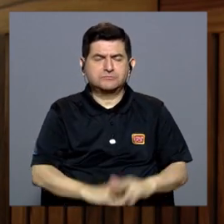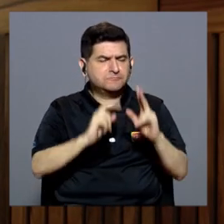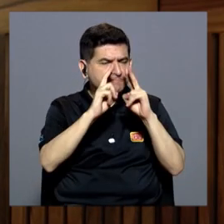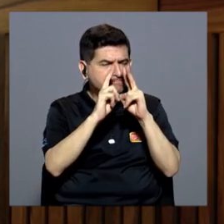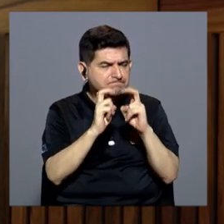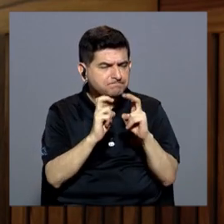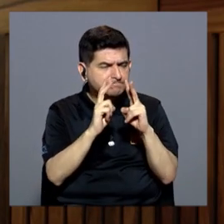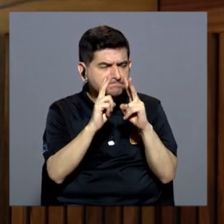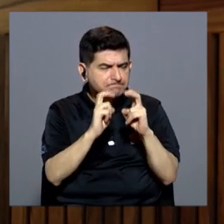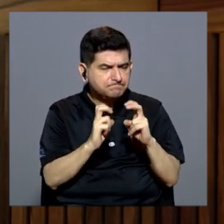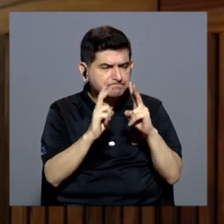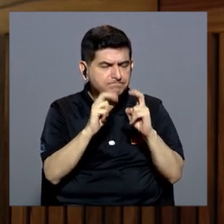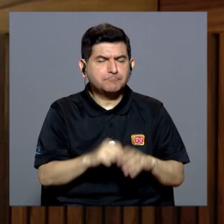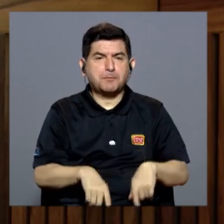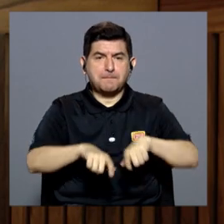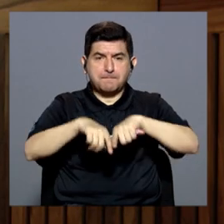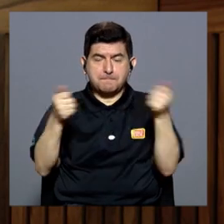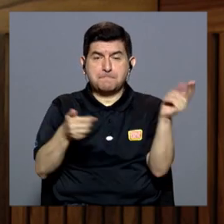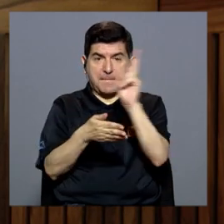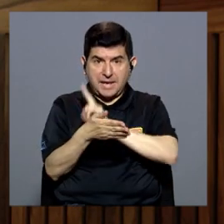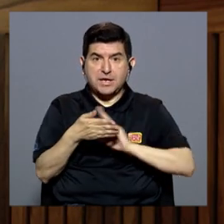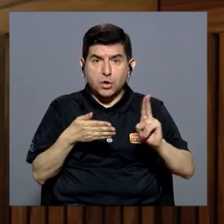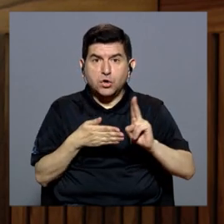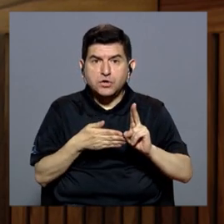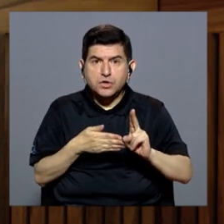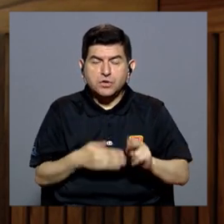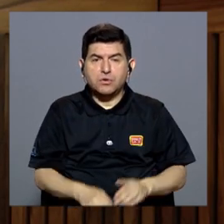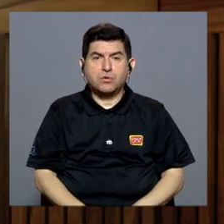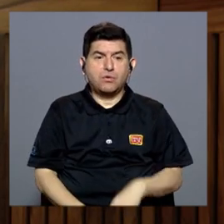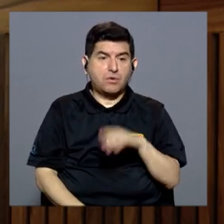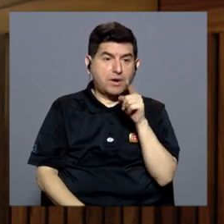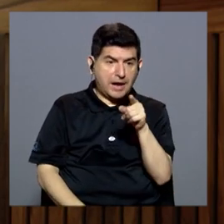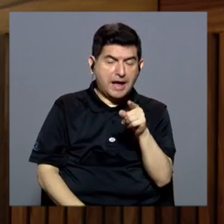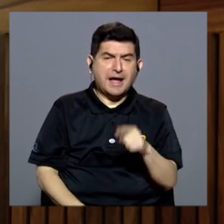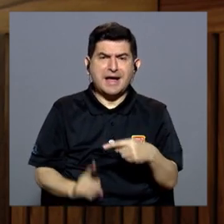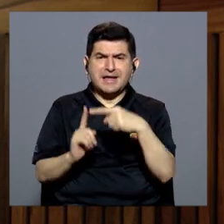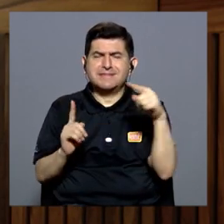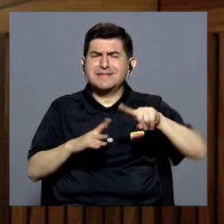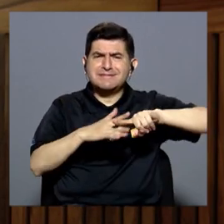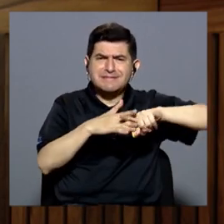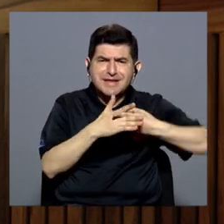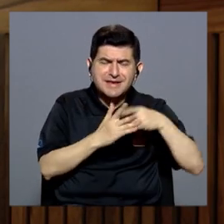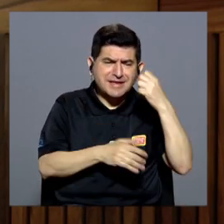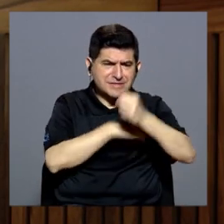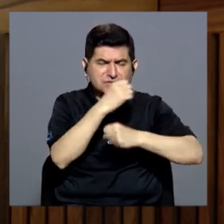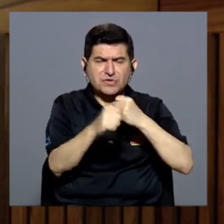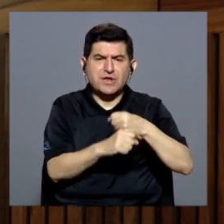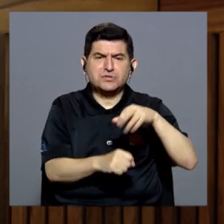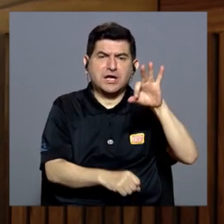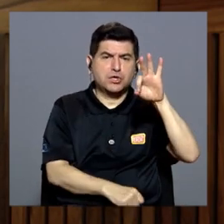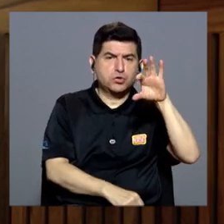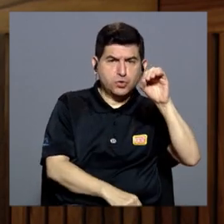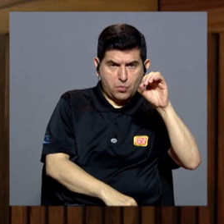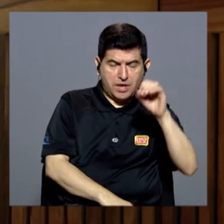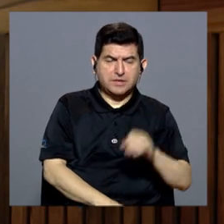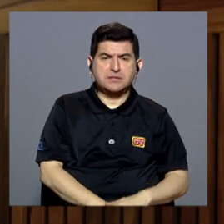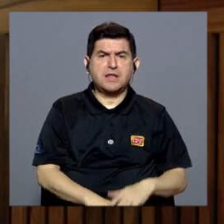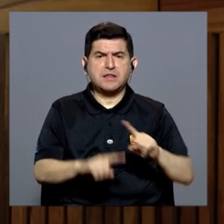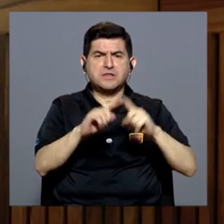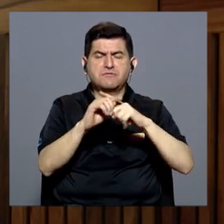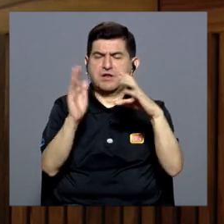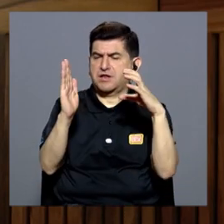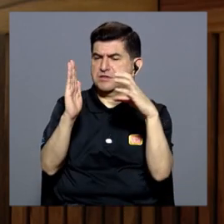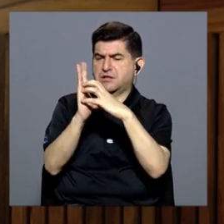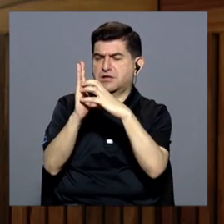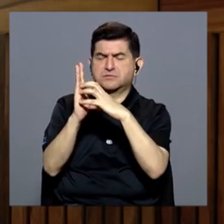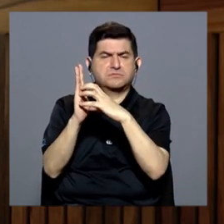revisamos el semanario Universidad, en el semanario Universidad, desde principios de los 90, hay artículos